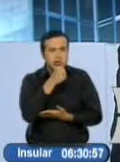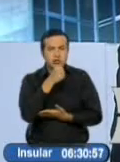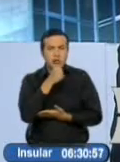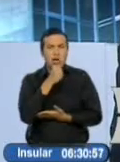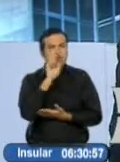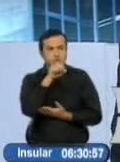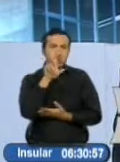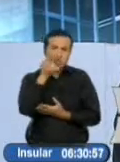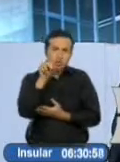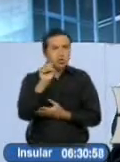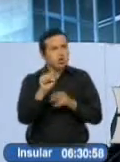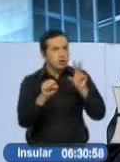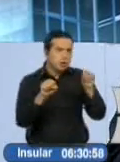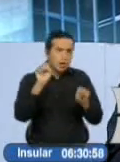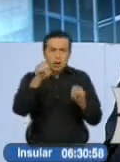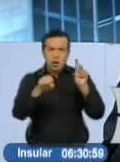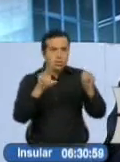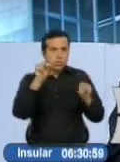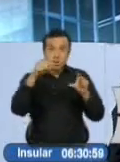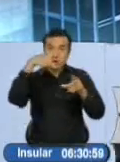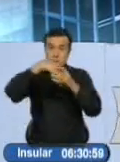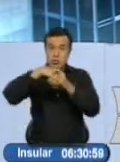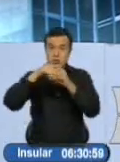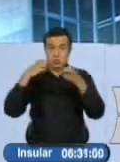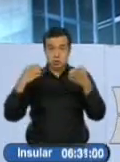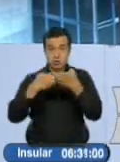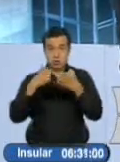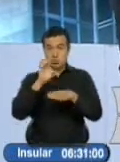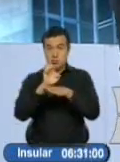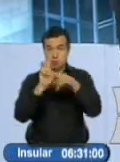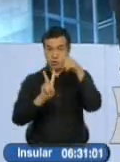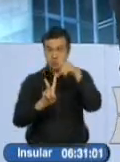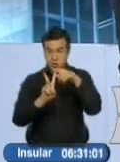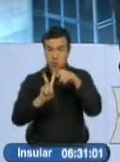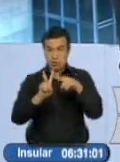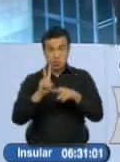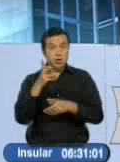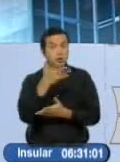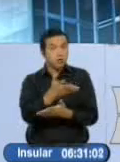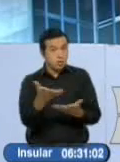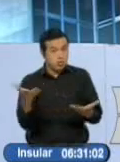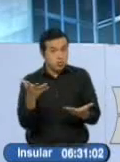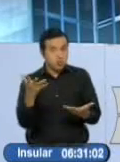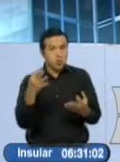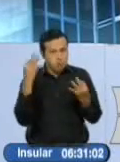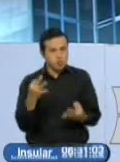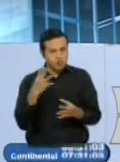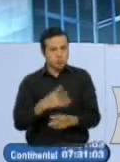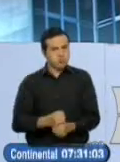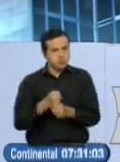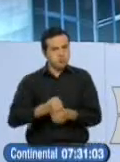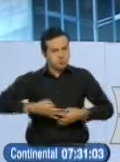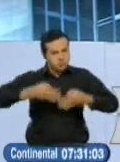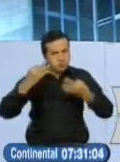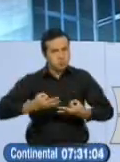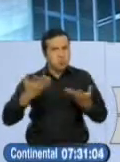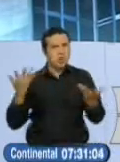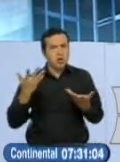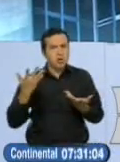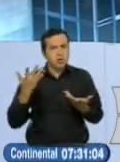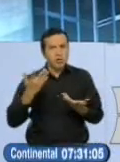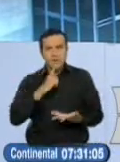debatir. Y si el equipo aquí al interior de Ecuador TV no tienen los pantalones o no tienen las